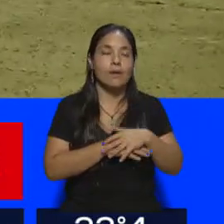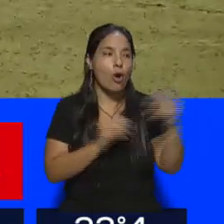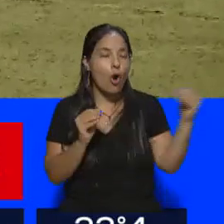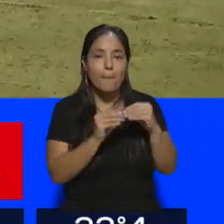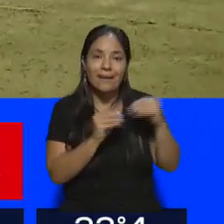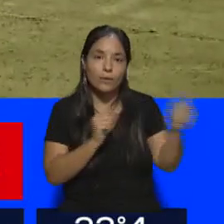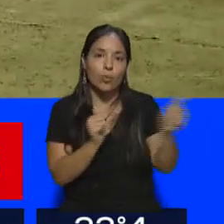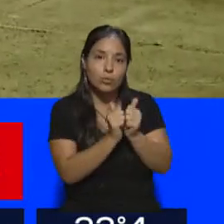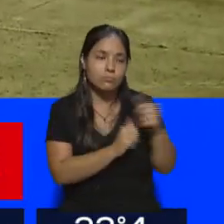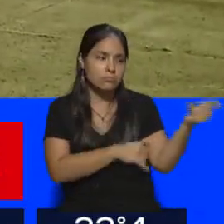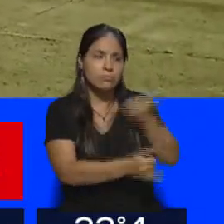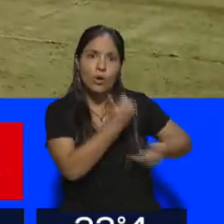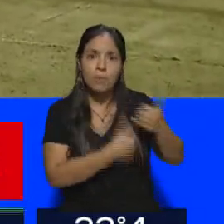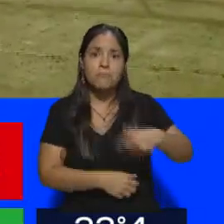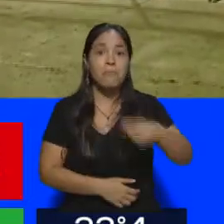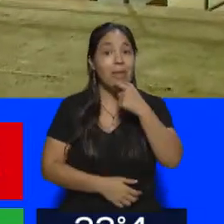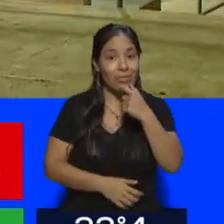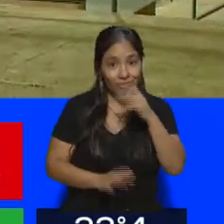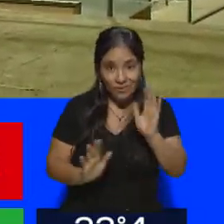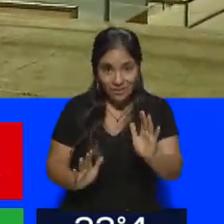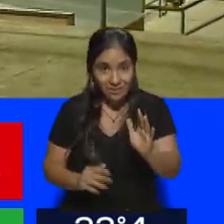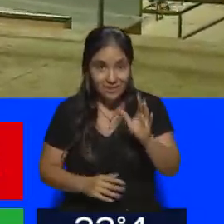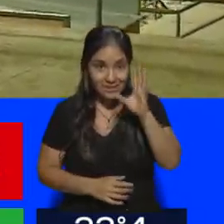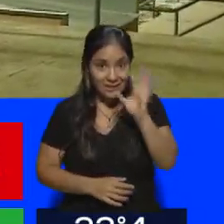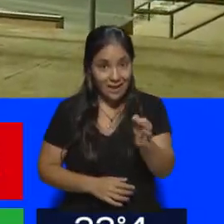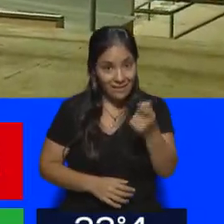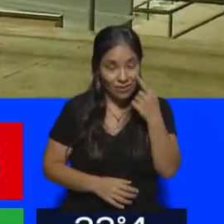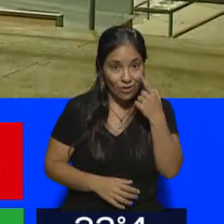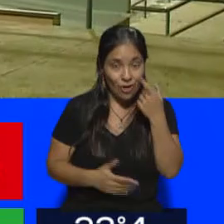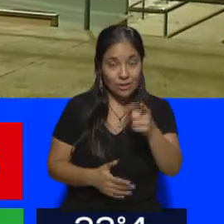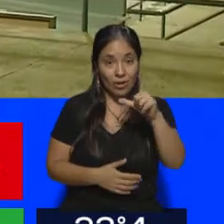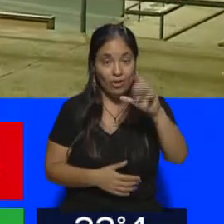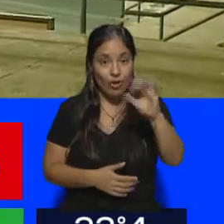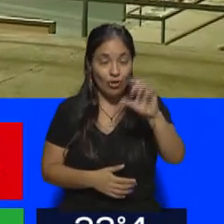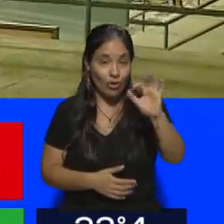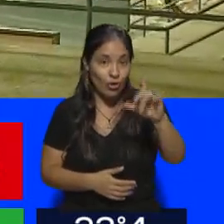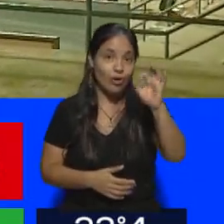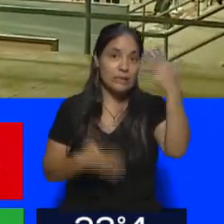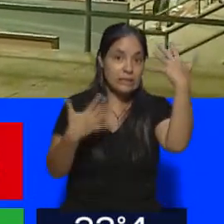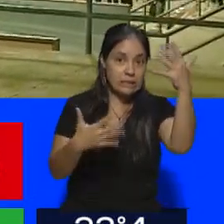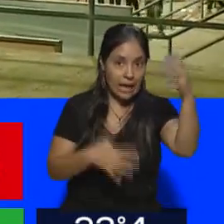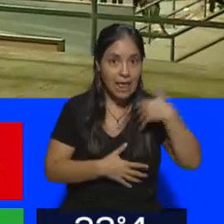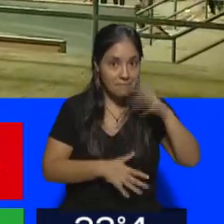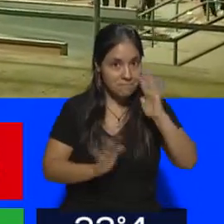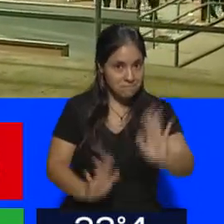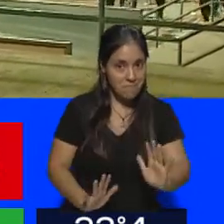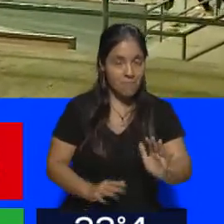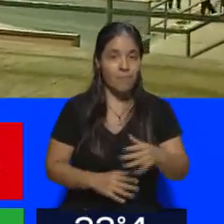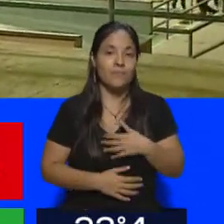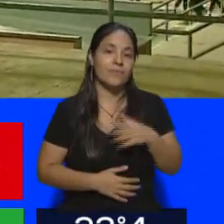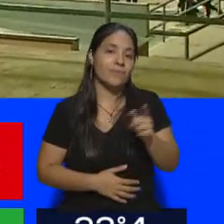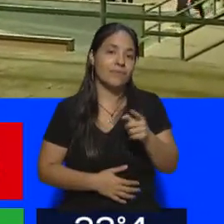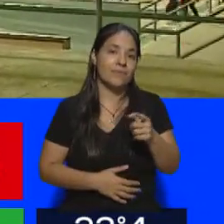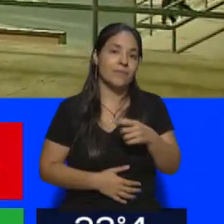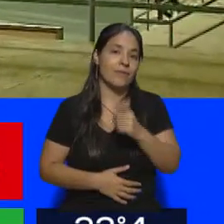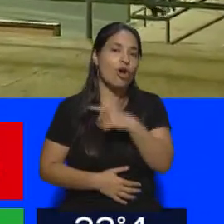decían: muchachos, Mendoza está preparada para la barra del Colo-Colo. Nosotros abríamos los ojos porque, bueno, estamos acostumbrados